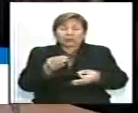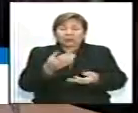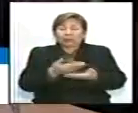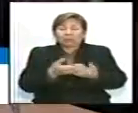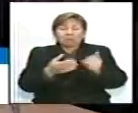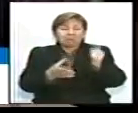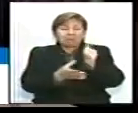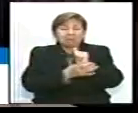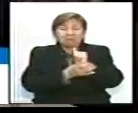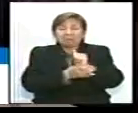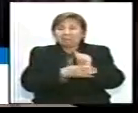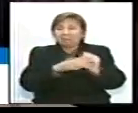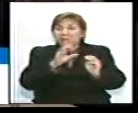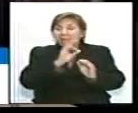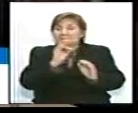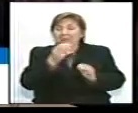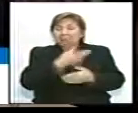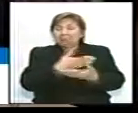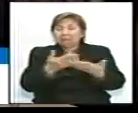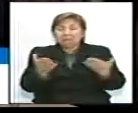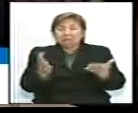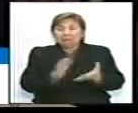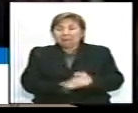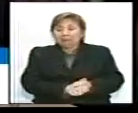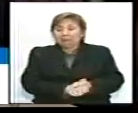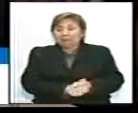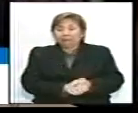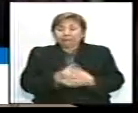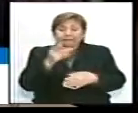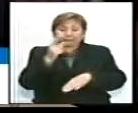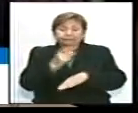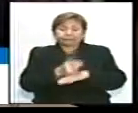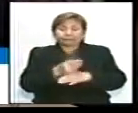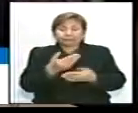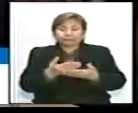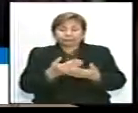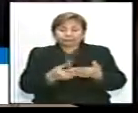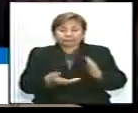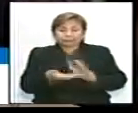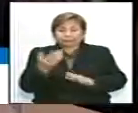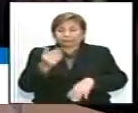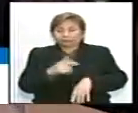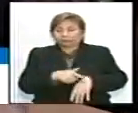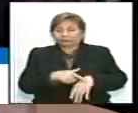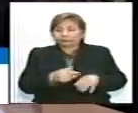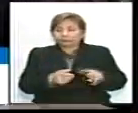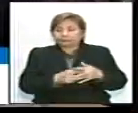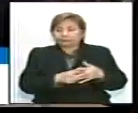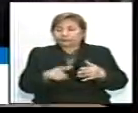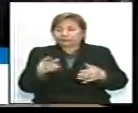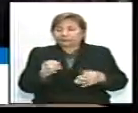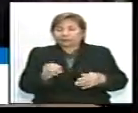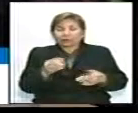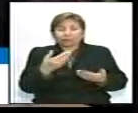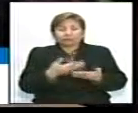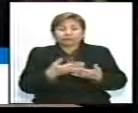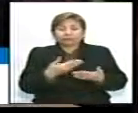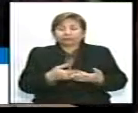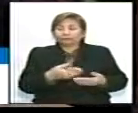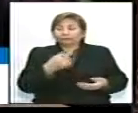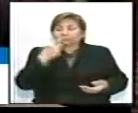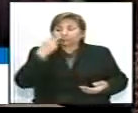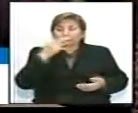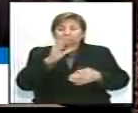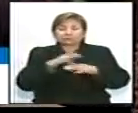de prisión preventiva en ninguno de los casos. Yo denuncio, señor, que se le está dando el tiempo para que escape, se le está dando el tiempo